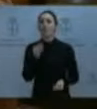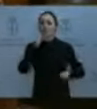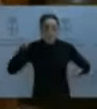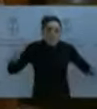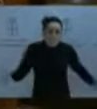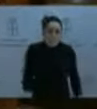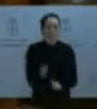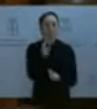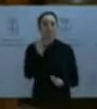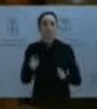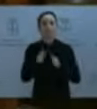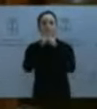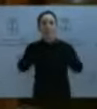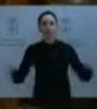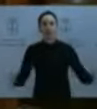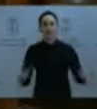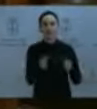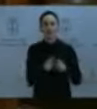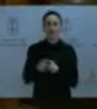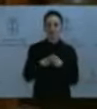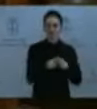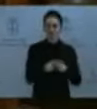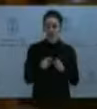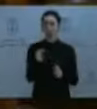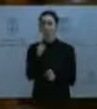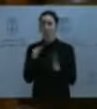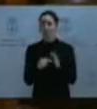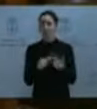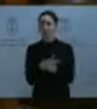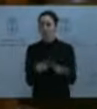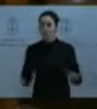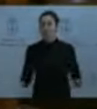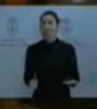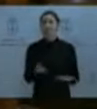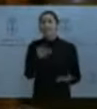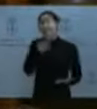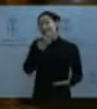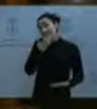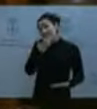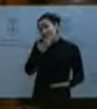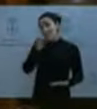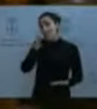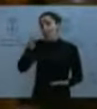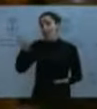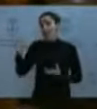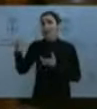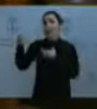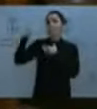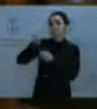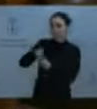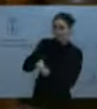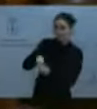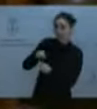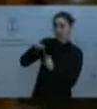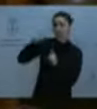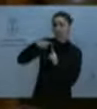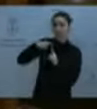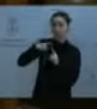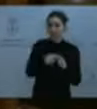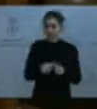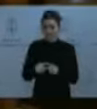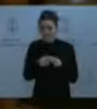2018 si algún Estado miembro de la UE negocia la cesión de toneladas de esta especie para que podamos nosotros aumentar el cupo.